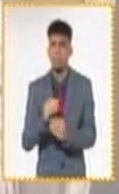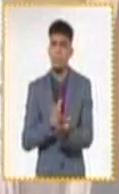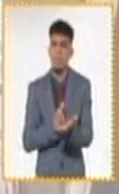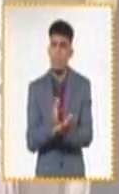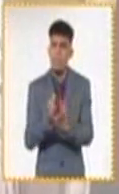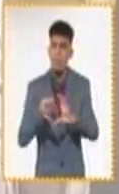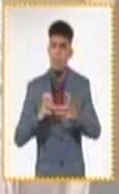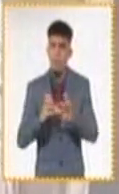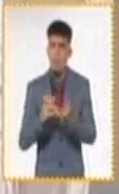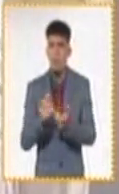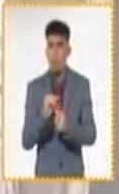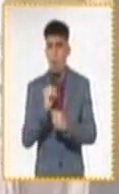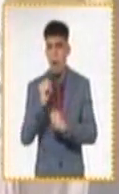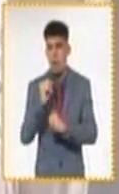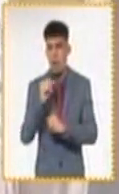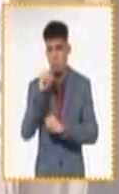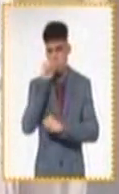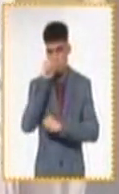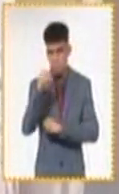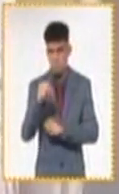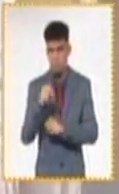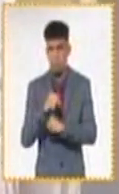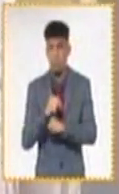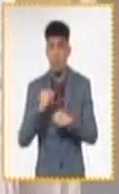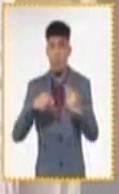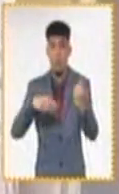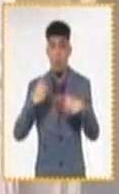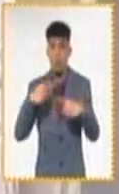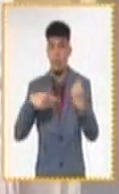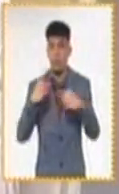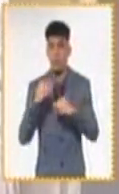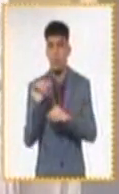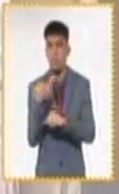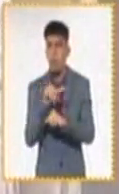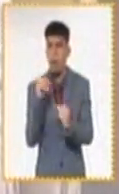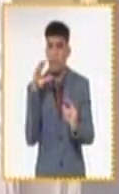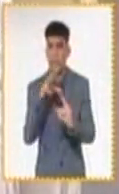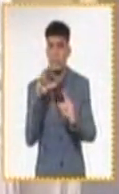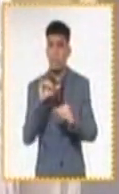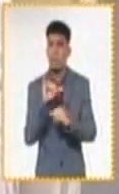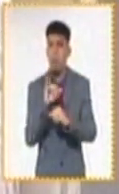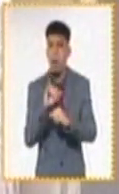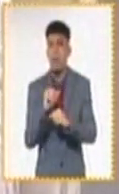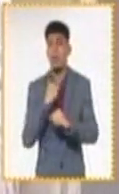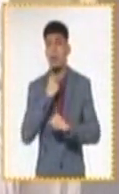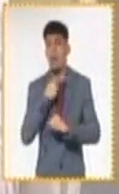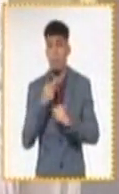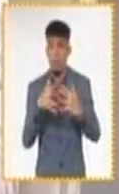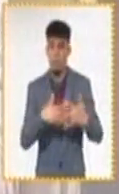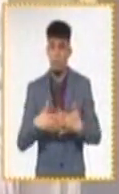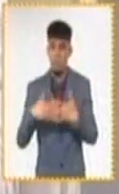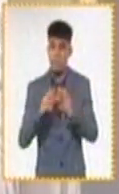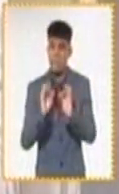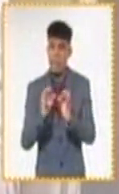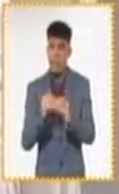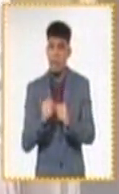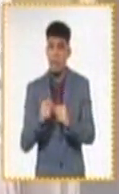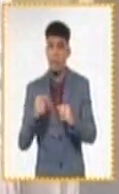amenaza recurrente que debemos estar alertas para percibir y dispuestos siempre a combatir.